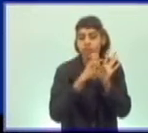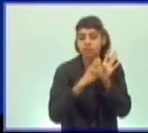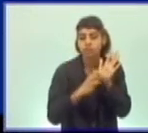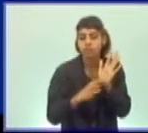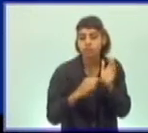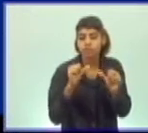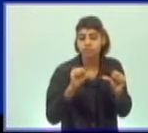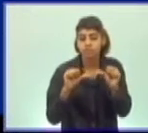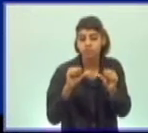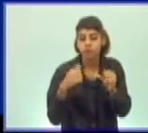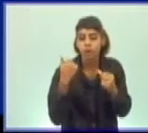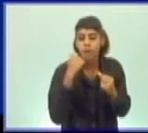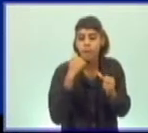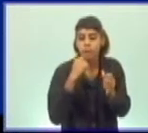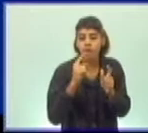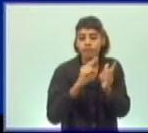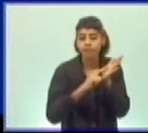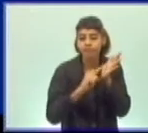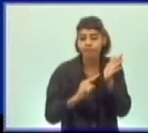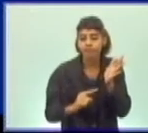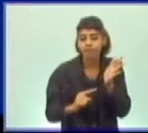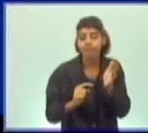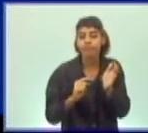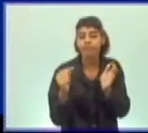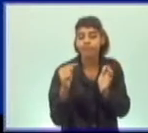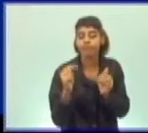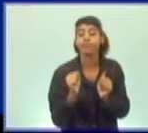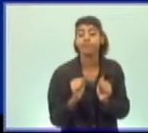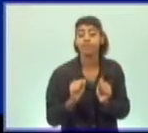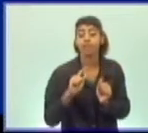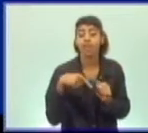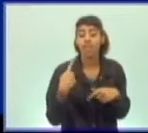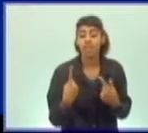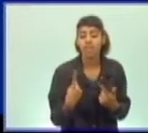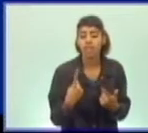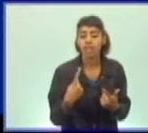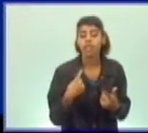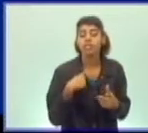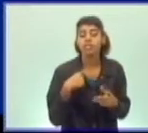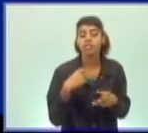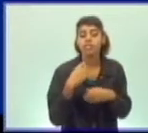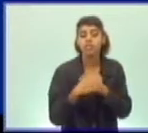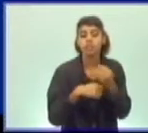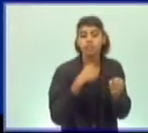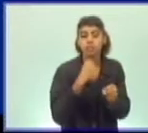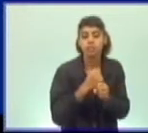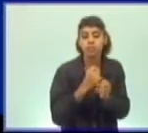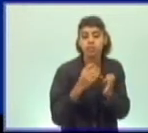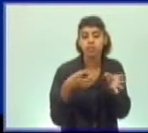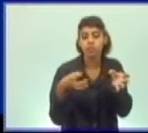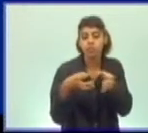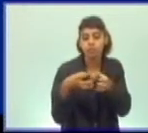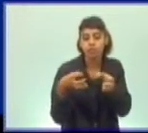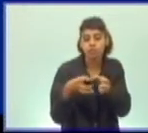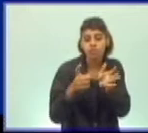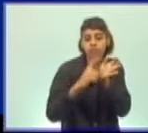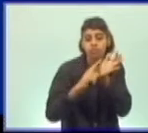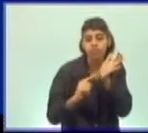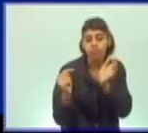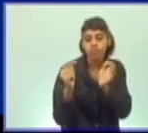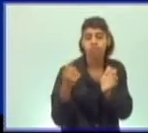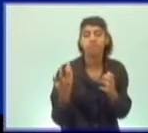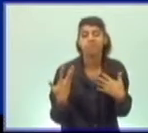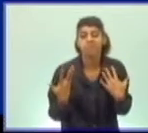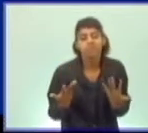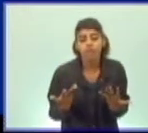mismo procedimiento, lo primero que debemos saber es qué le ocurre a la electronegatividad en un grupo. La